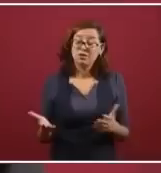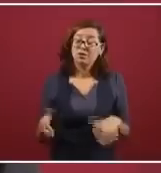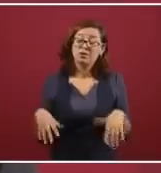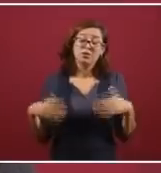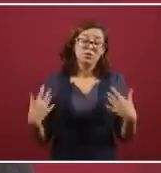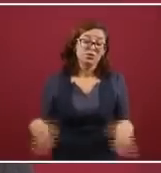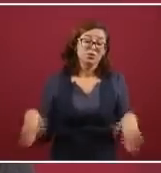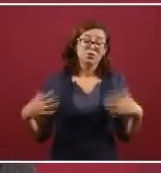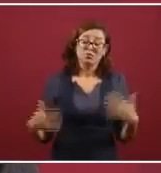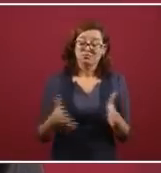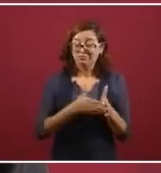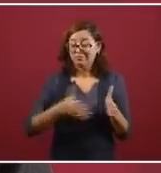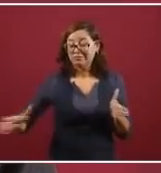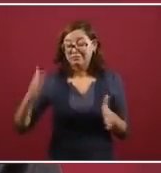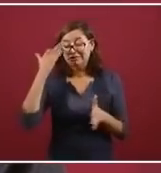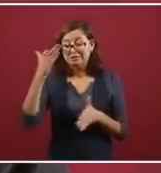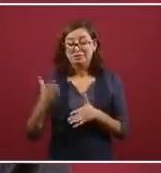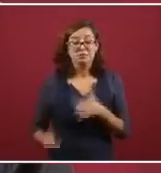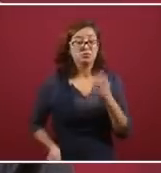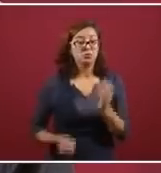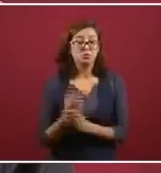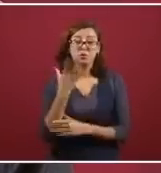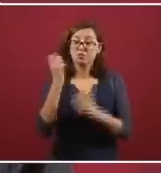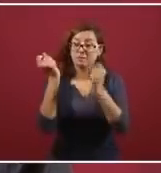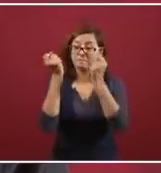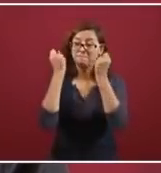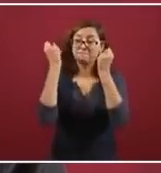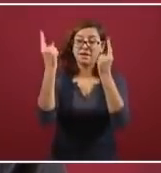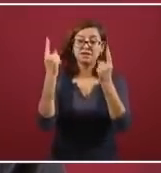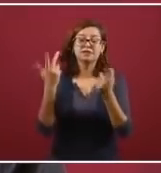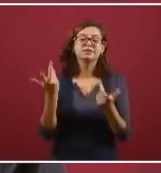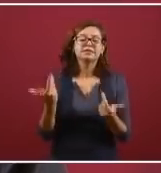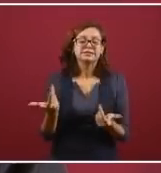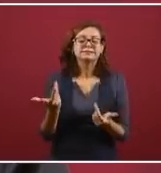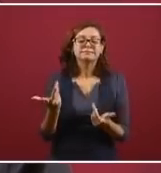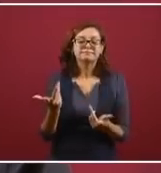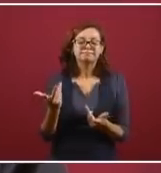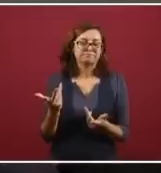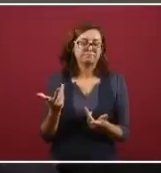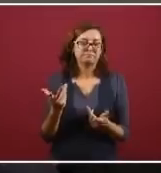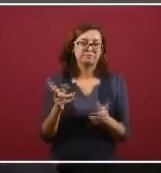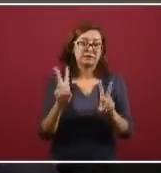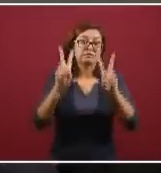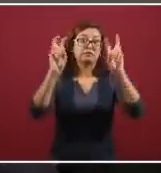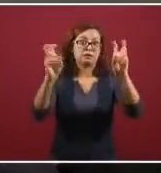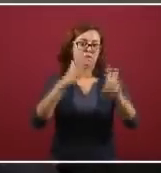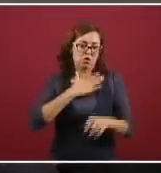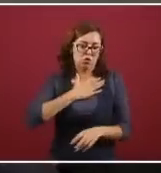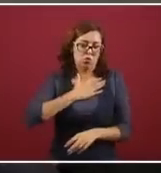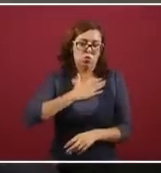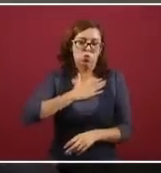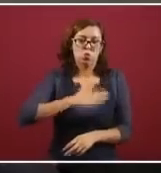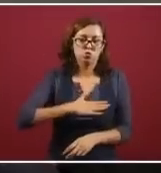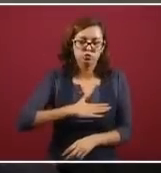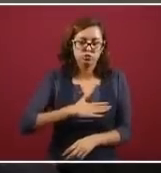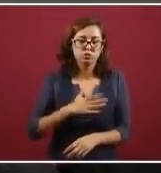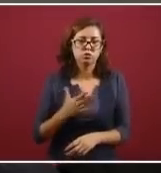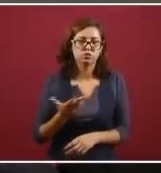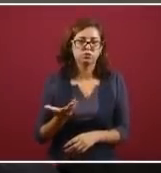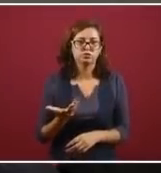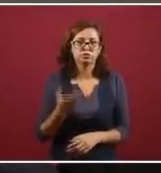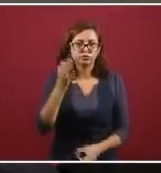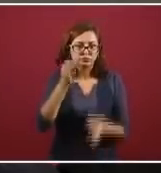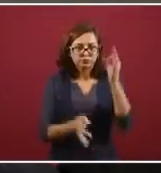excepcional. Entonces, eso por lo que tiene que ver con la justicia. Hay que esperar a ver